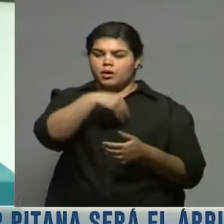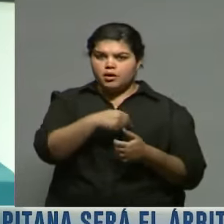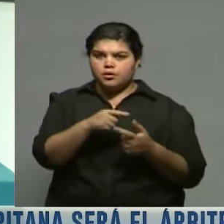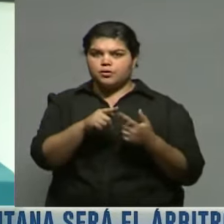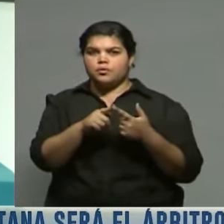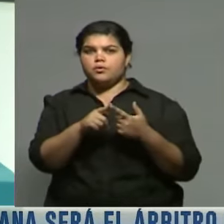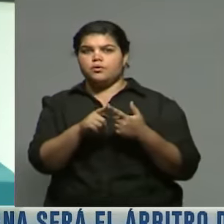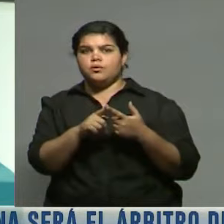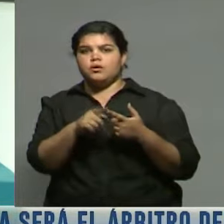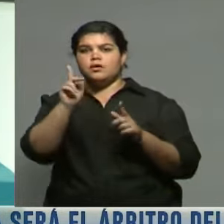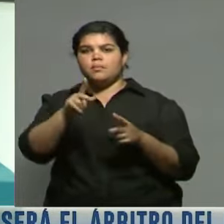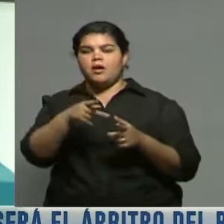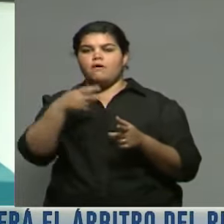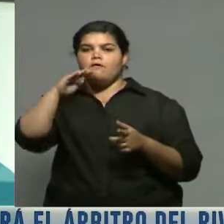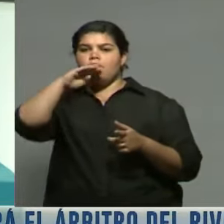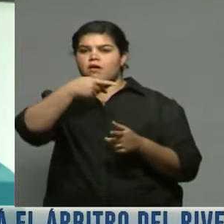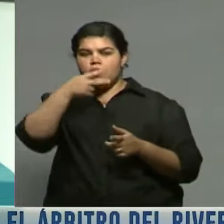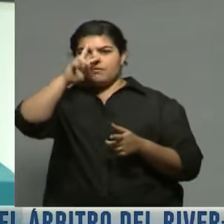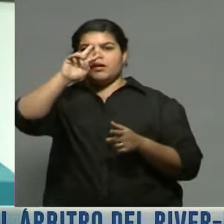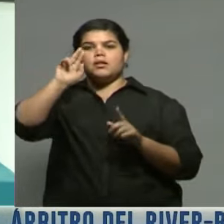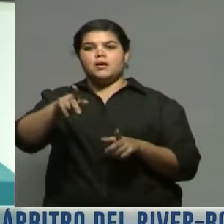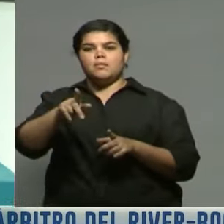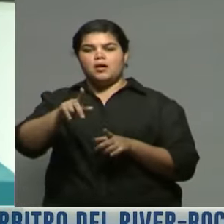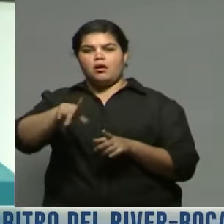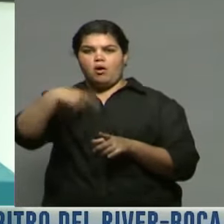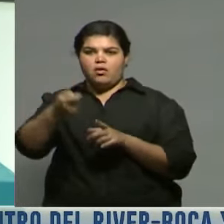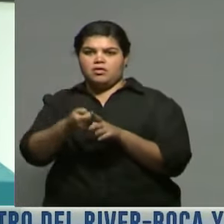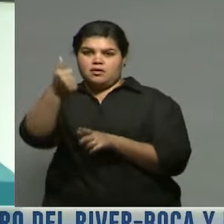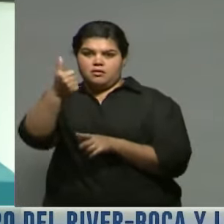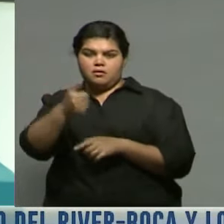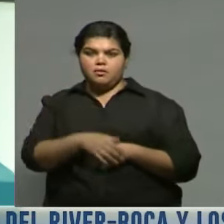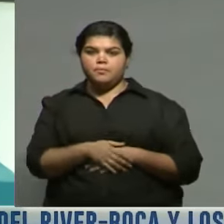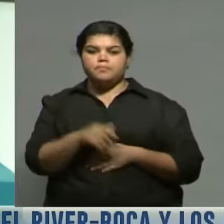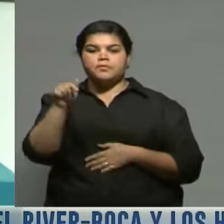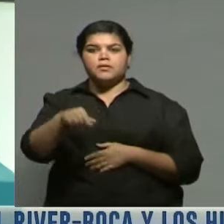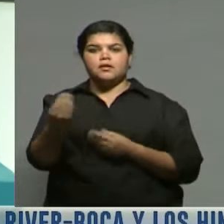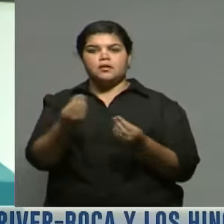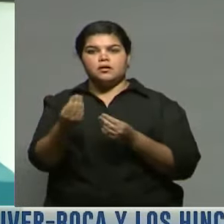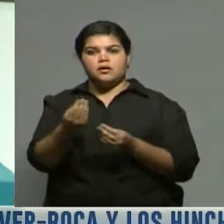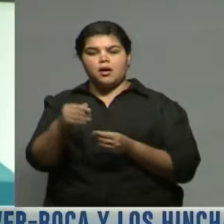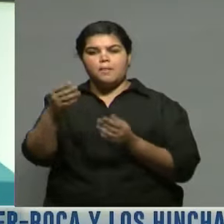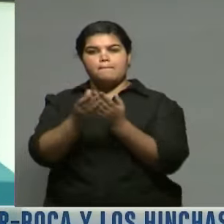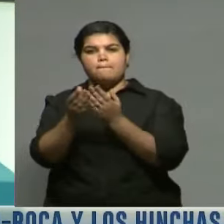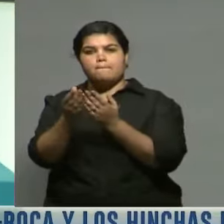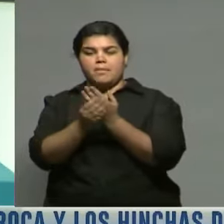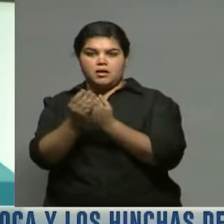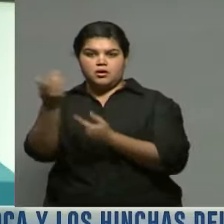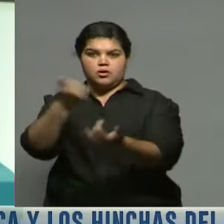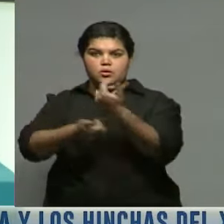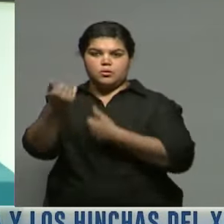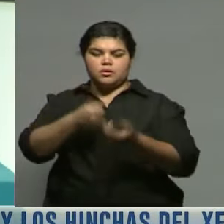está relacionado con los espumantes y con la sidra. Uh-huh. Que el ministro mostró una planilla donde el gravamen era